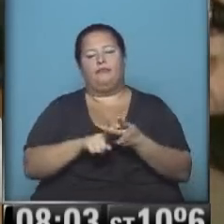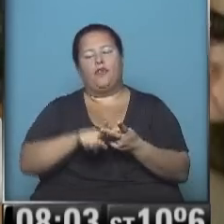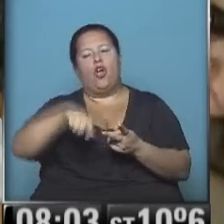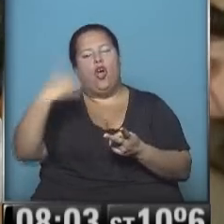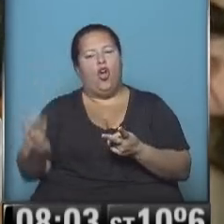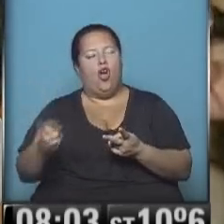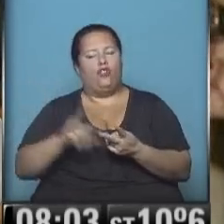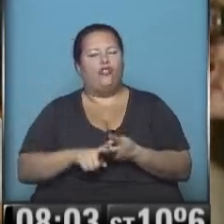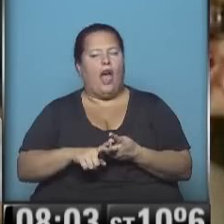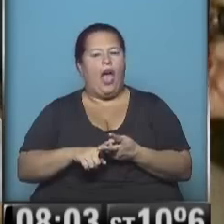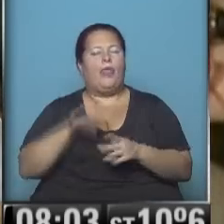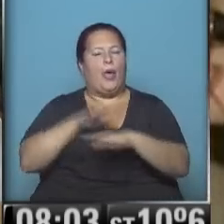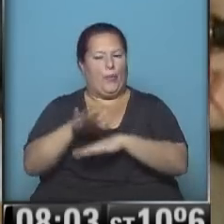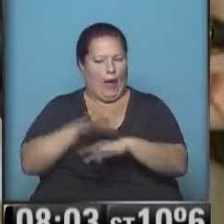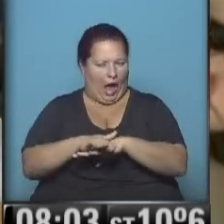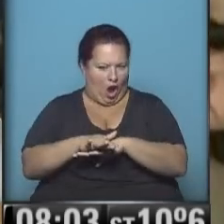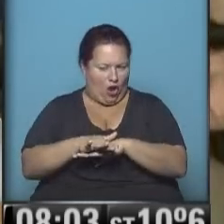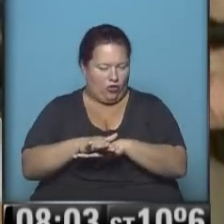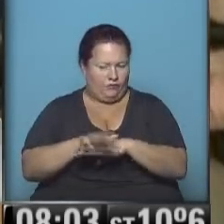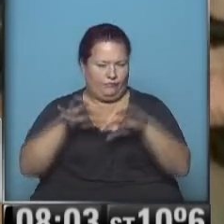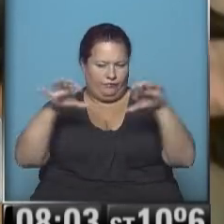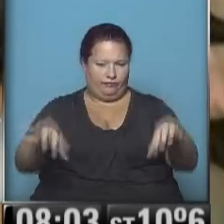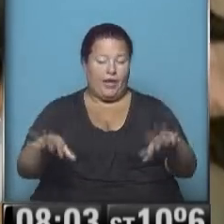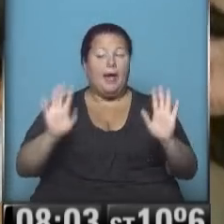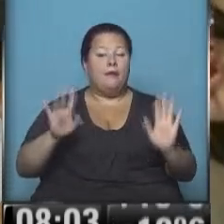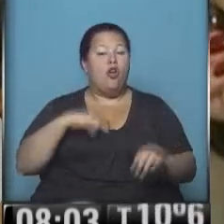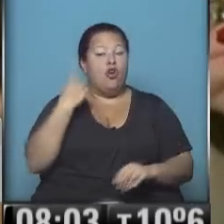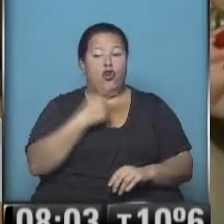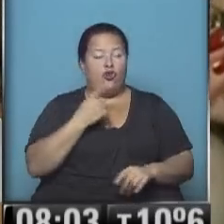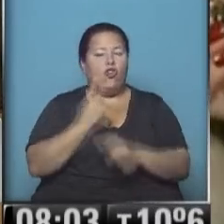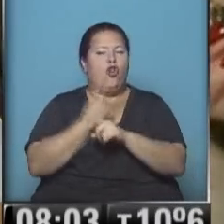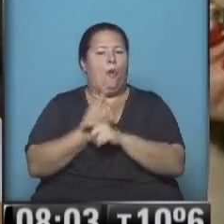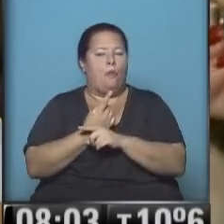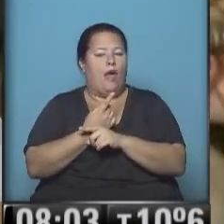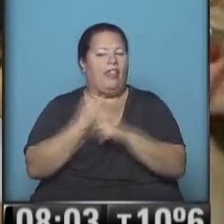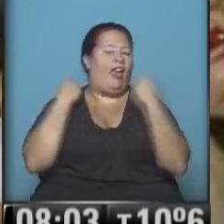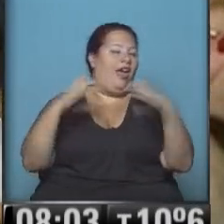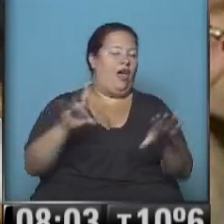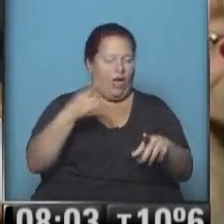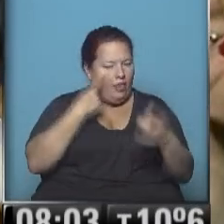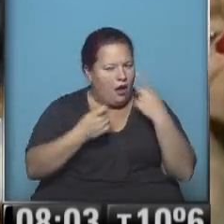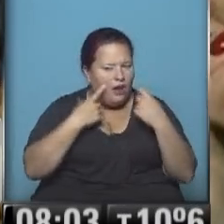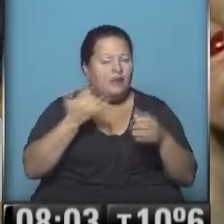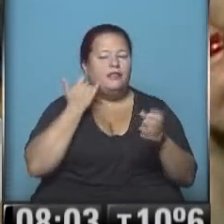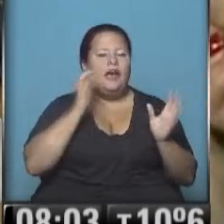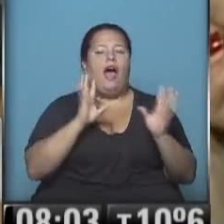la otra de bancarios. Pero nosotros no podemos perder de vista que ya